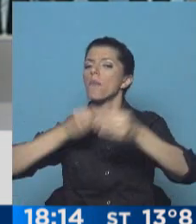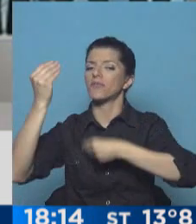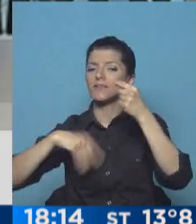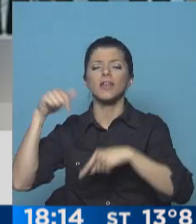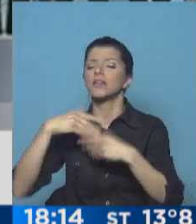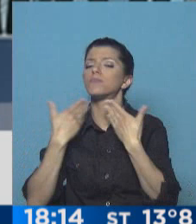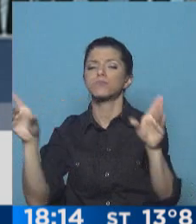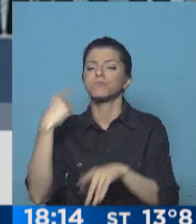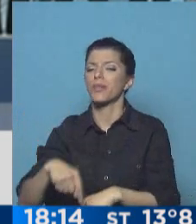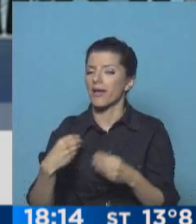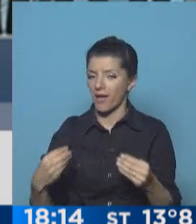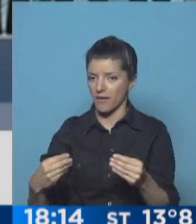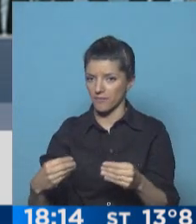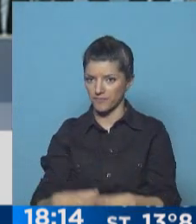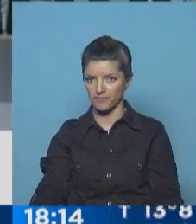inaugurando. Te escuchamos.